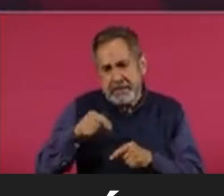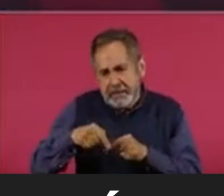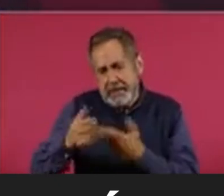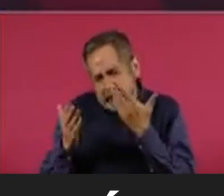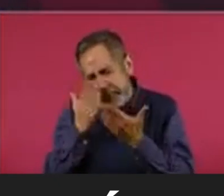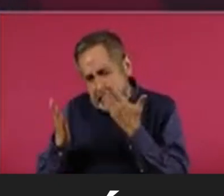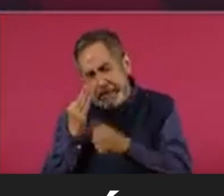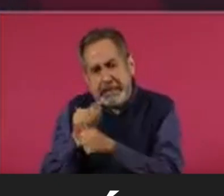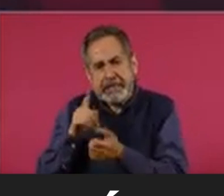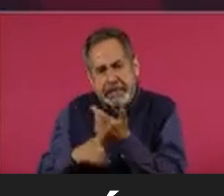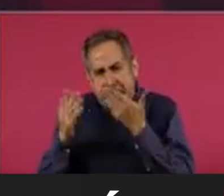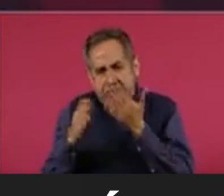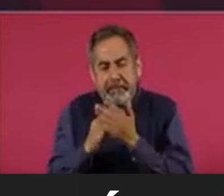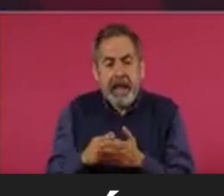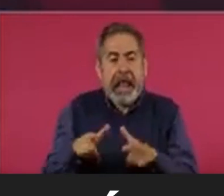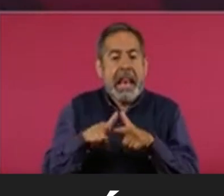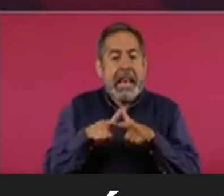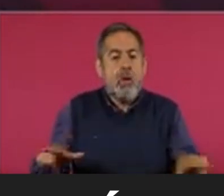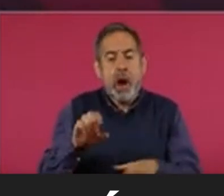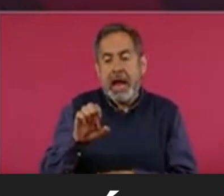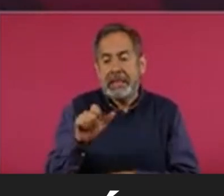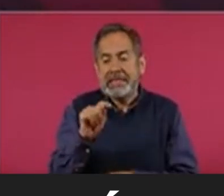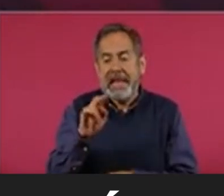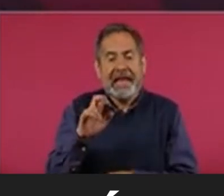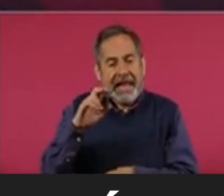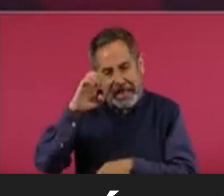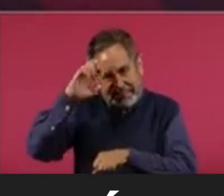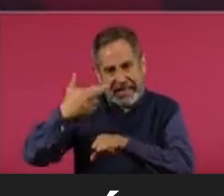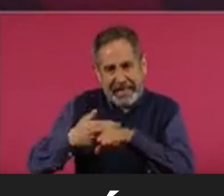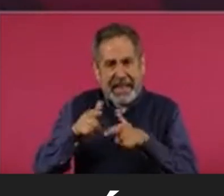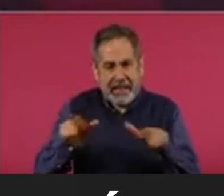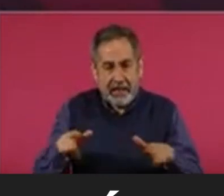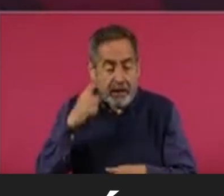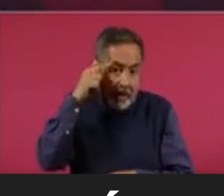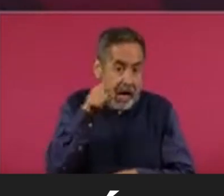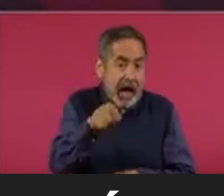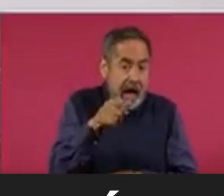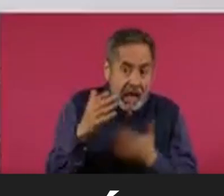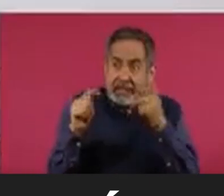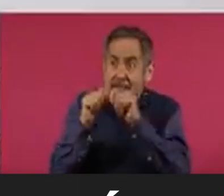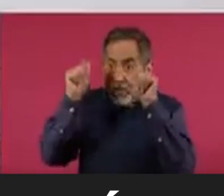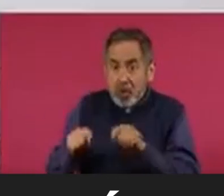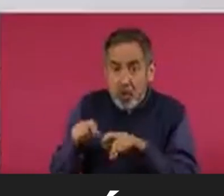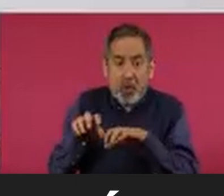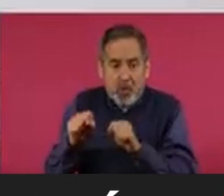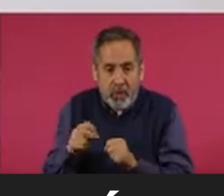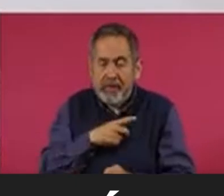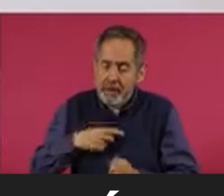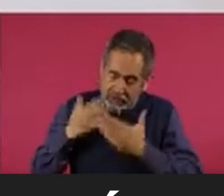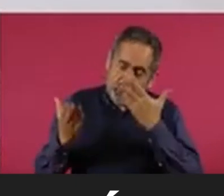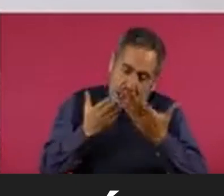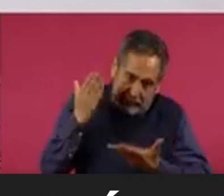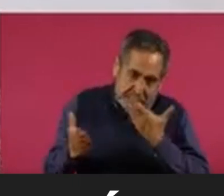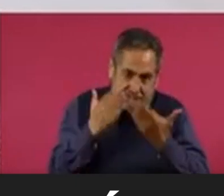para estudiar lenguas extranjeras, porque para recibirse hay que